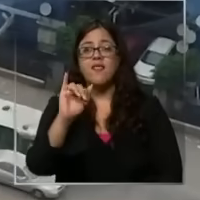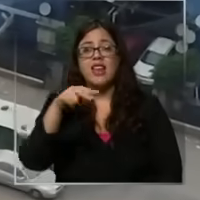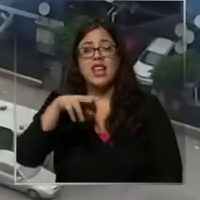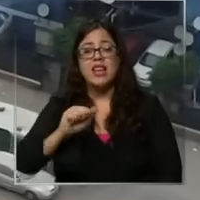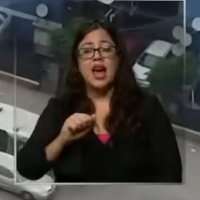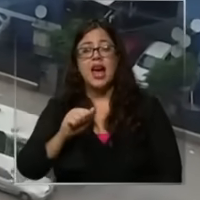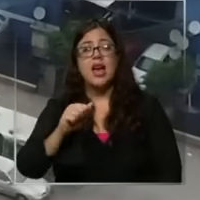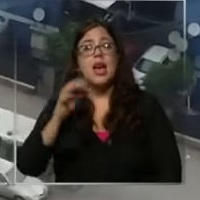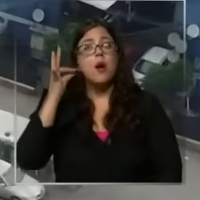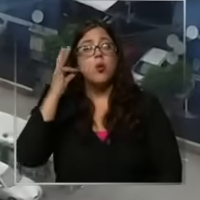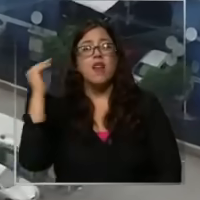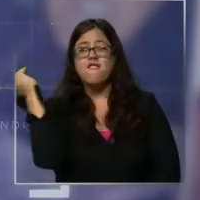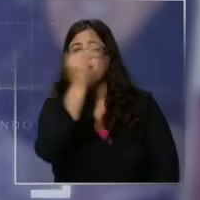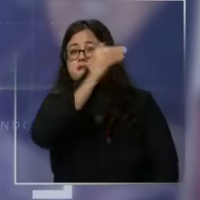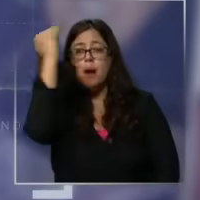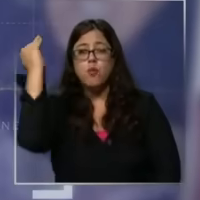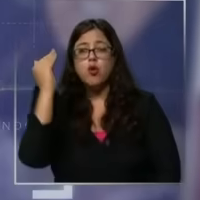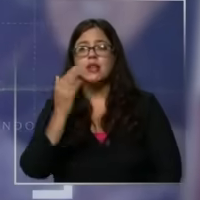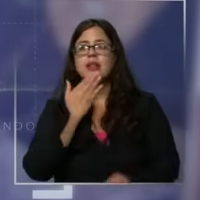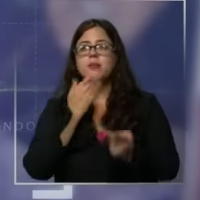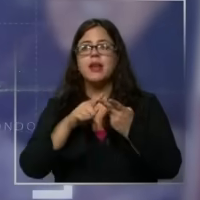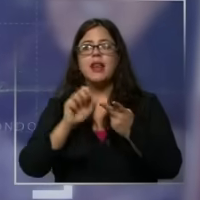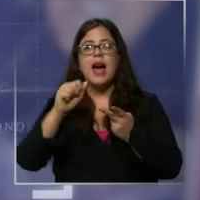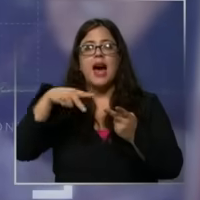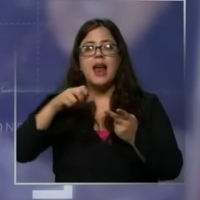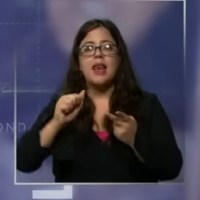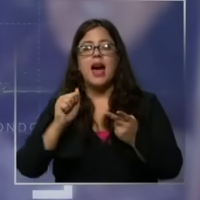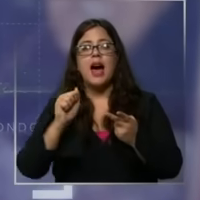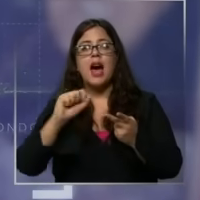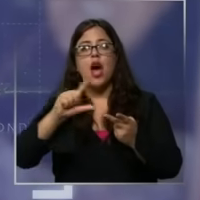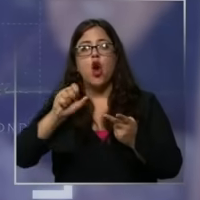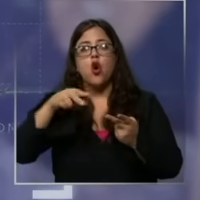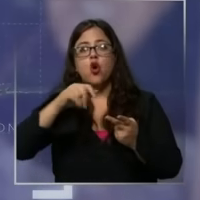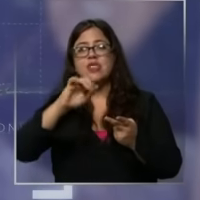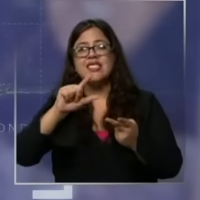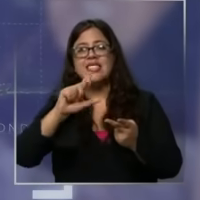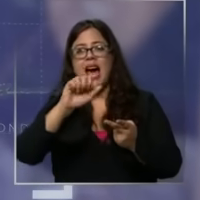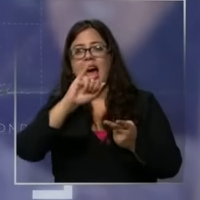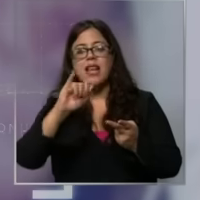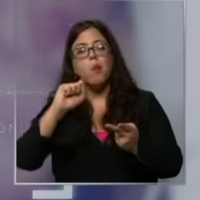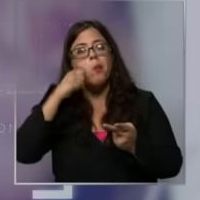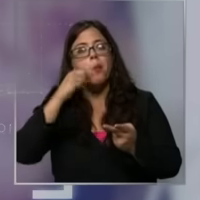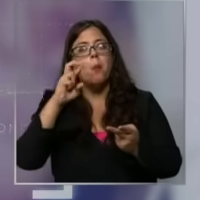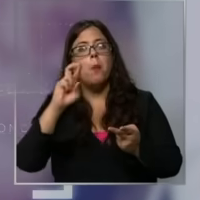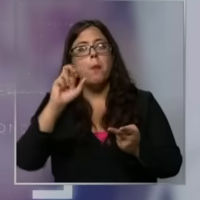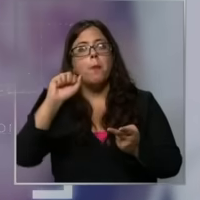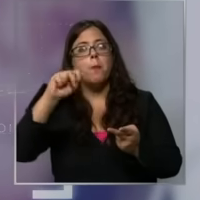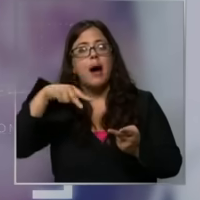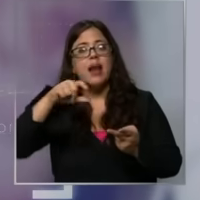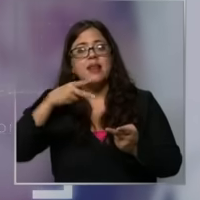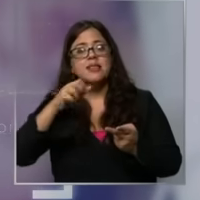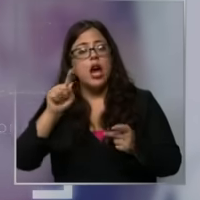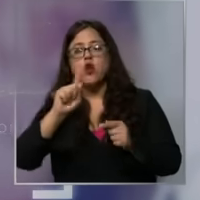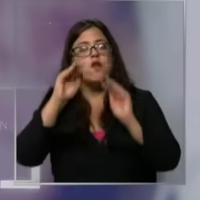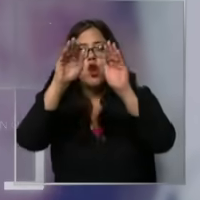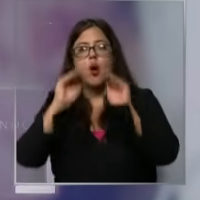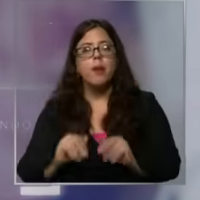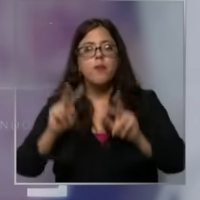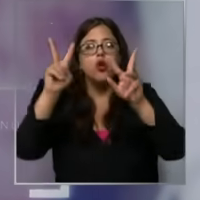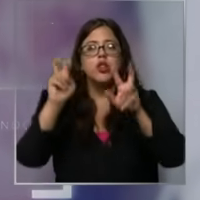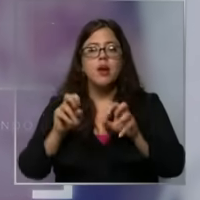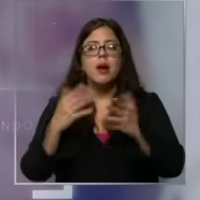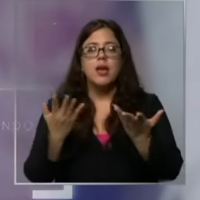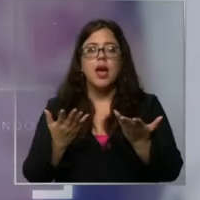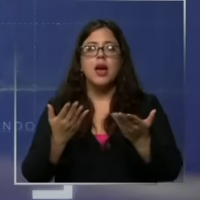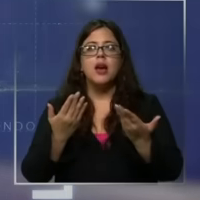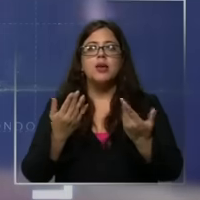famosa narco-tiktoker, ocurrió la de Ana Francisca González, conocida como Pancha. Si bien no acabó la misma repercusión pública y explosivas